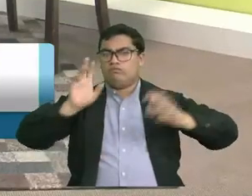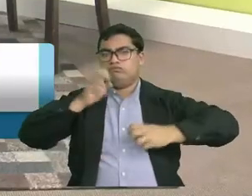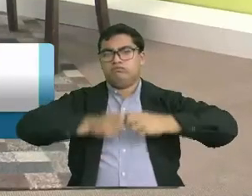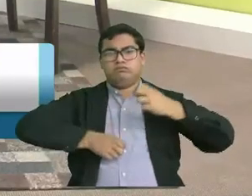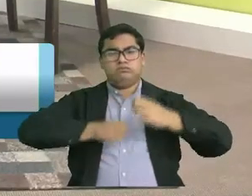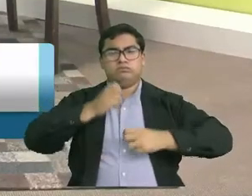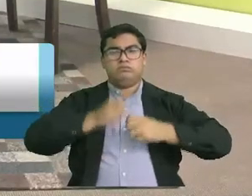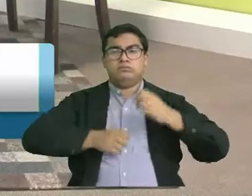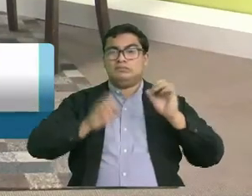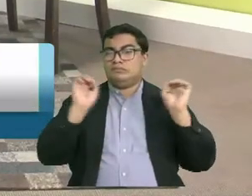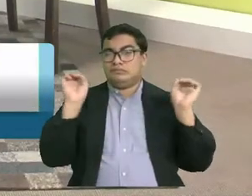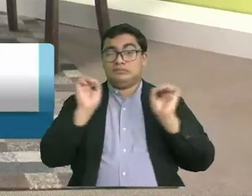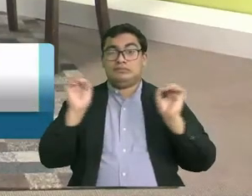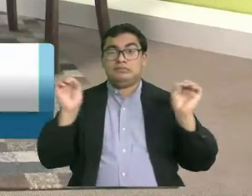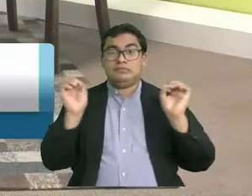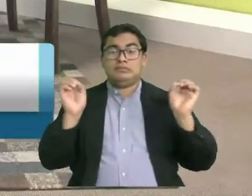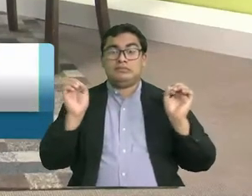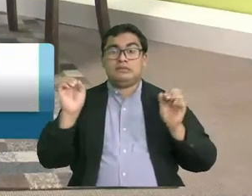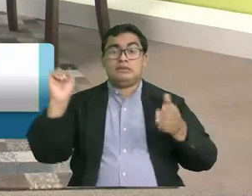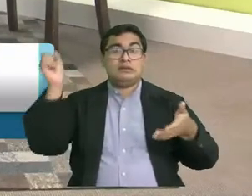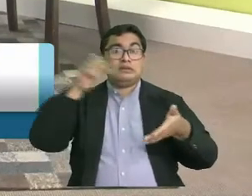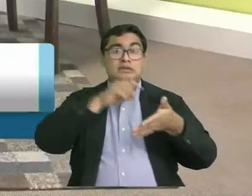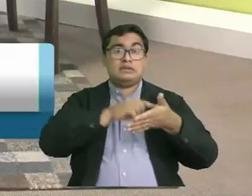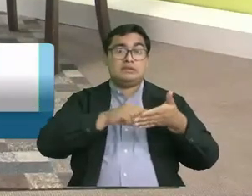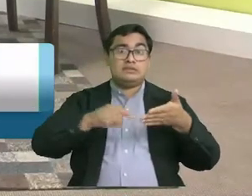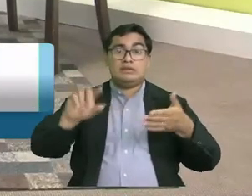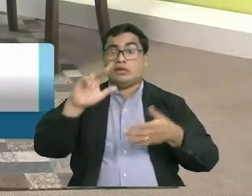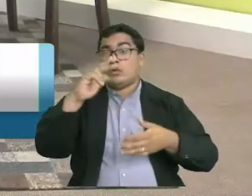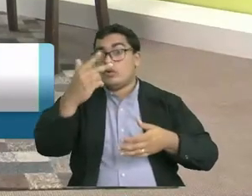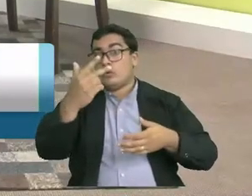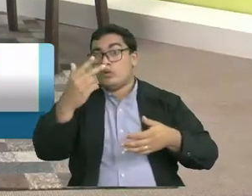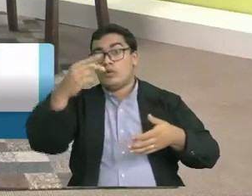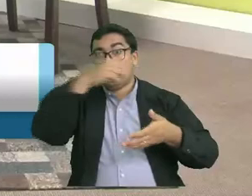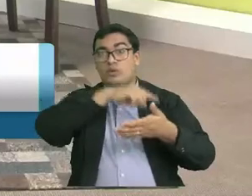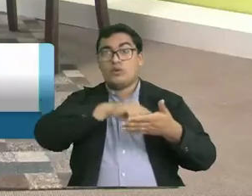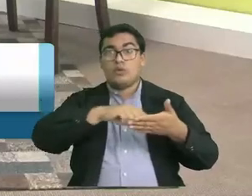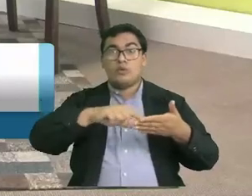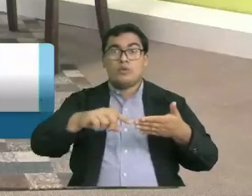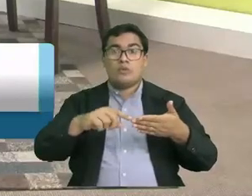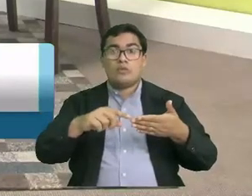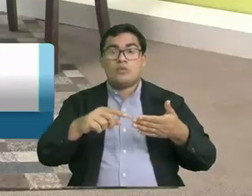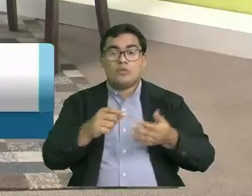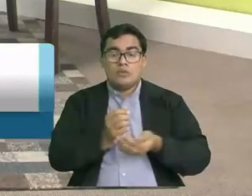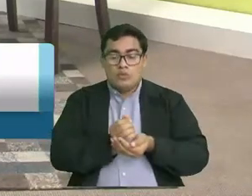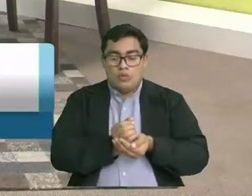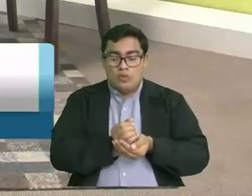las primeras semanas, las primeras 8 semanas del desarrollo embrionario,